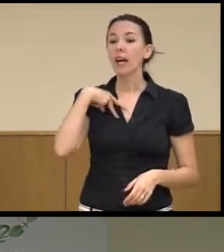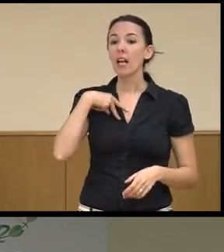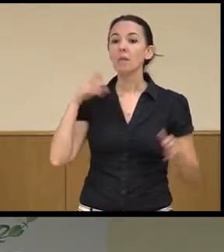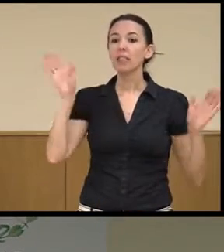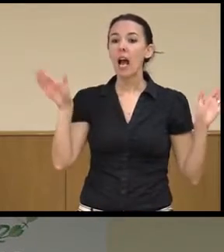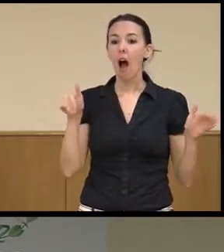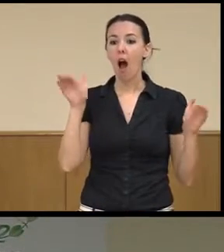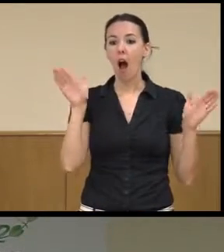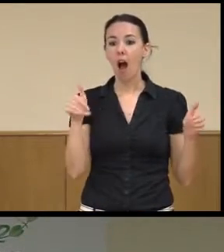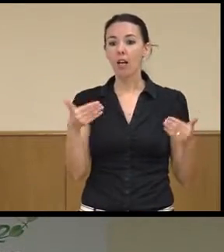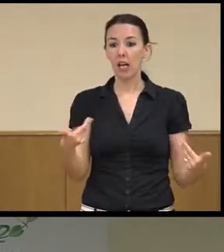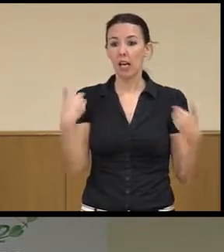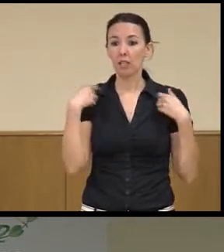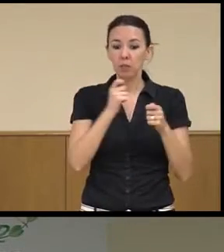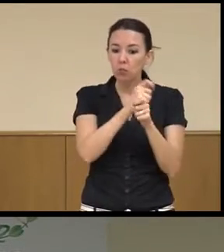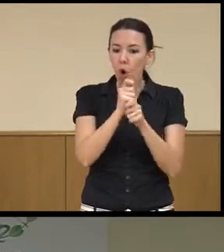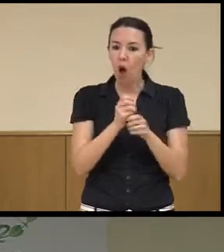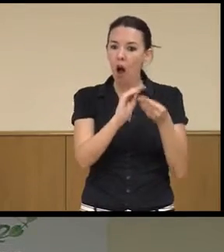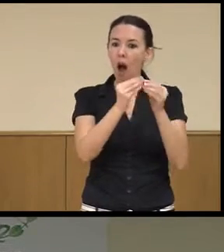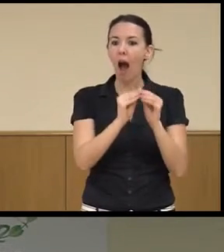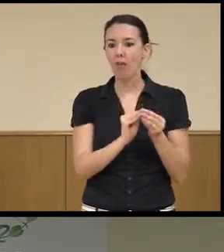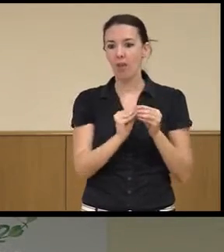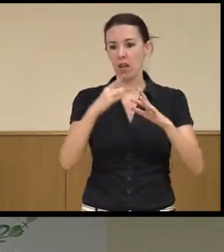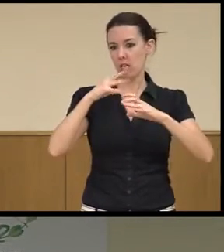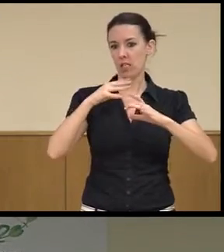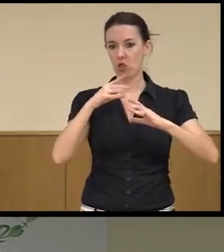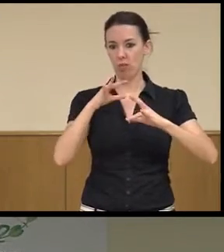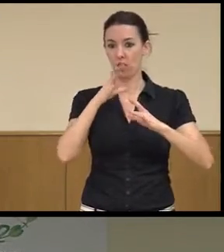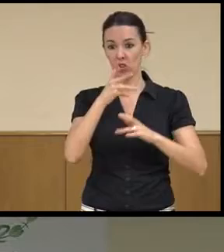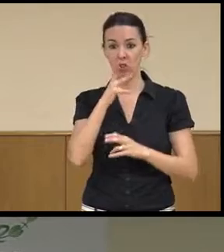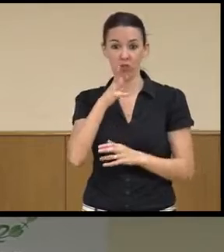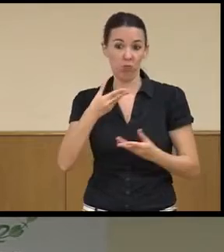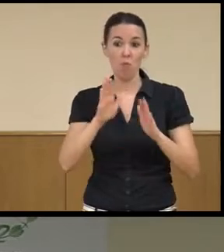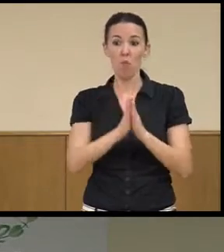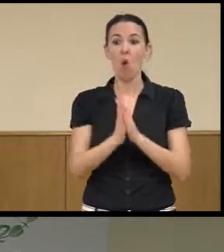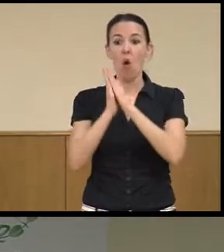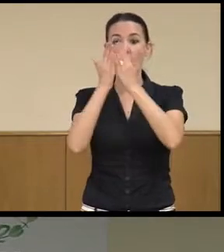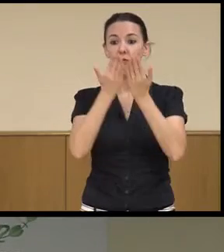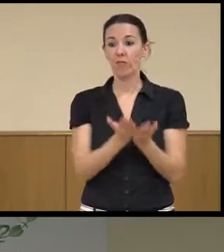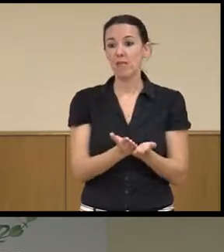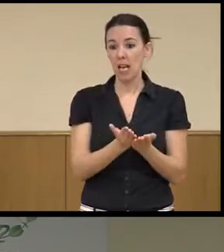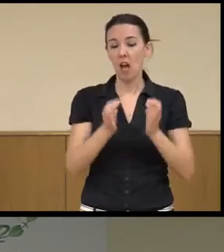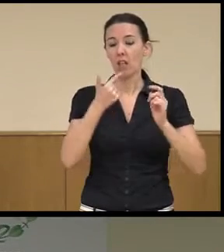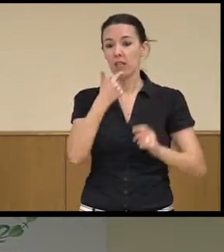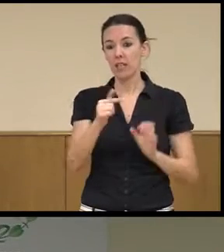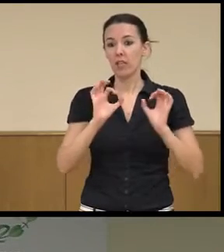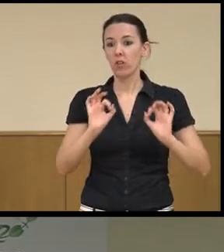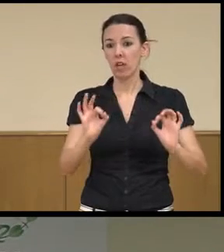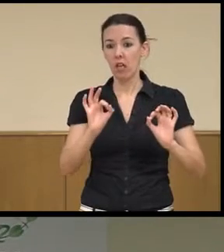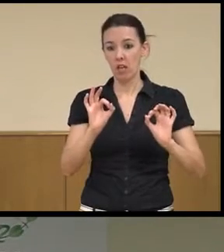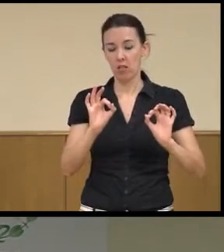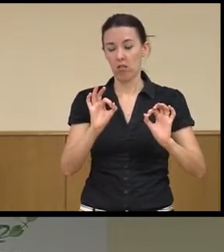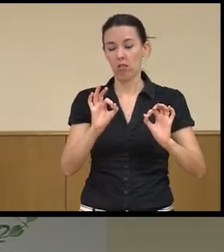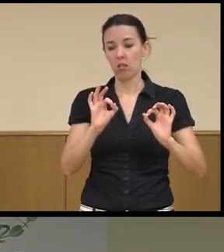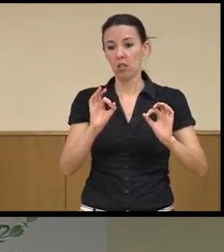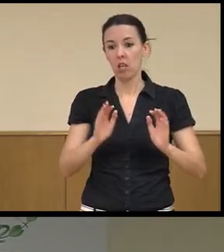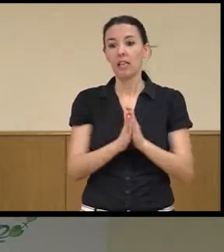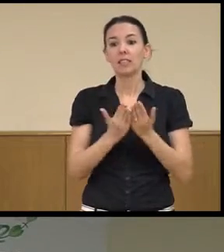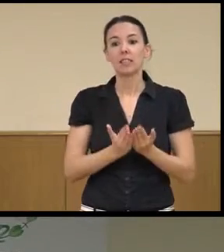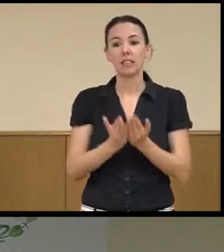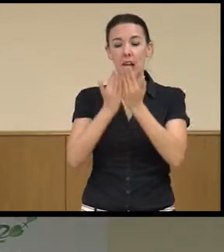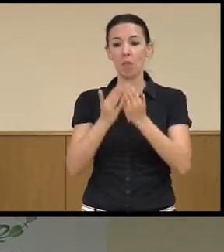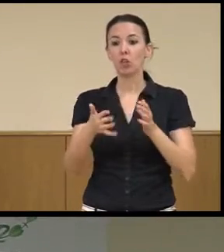ángeles quienes tallen instrumentos, en principio condicionados por su aparición en la Biblia, o más concretamente en los Salmos. Arpas,